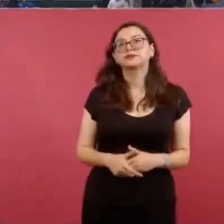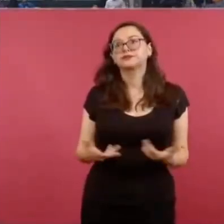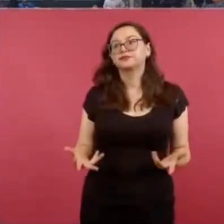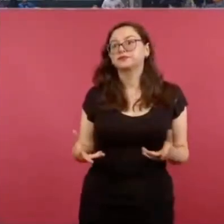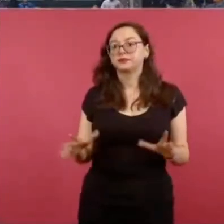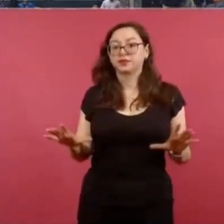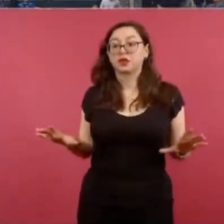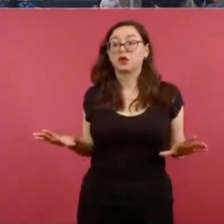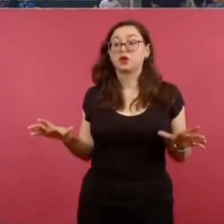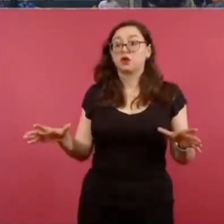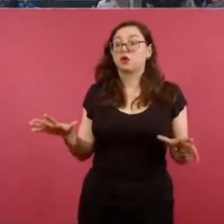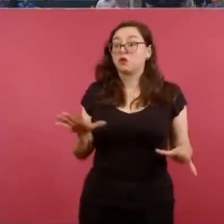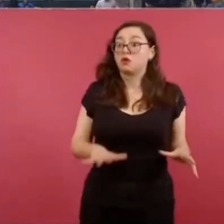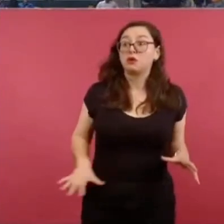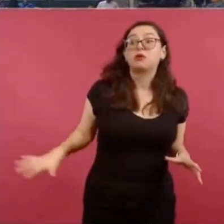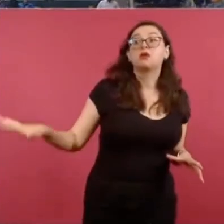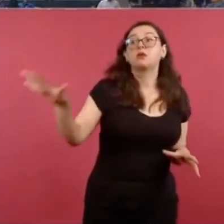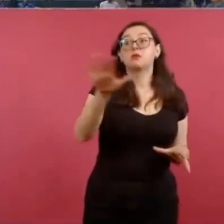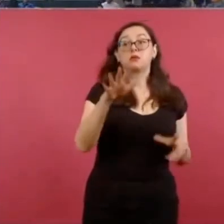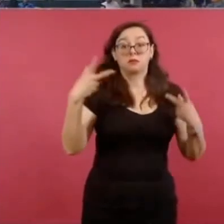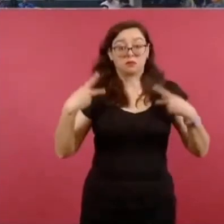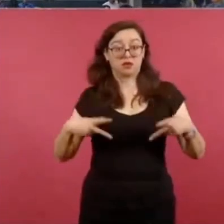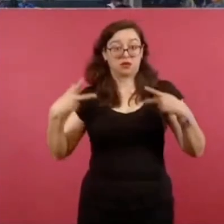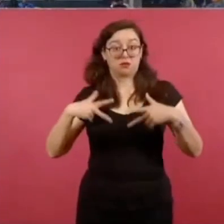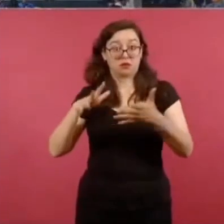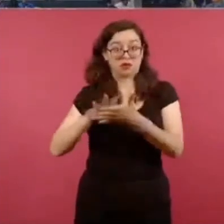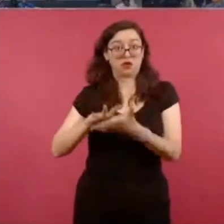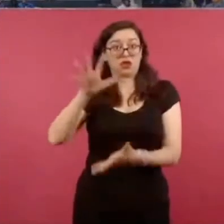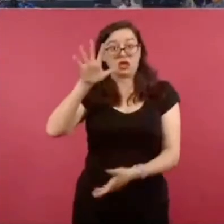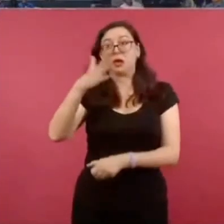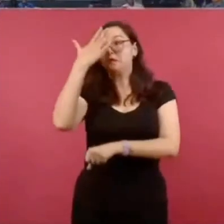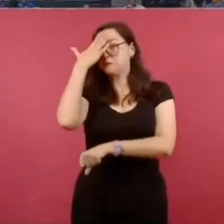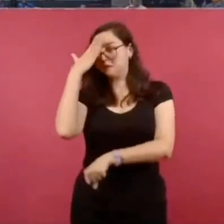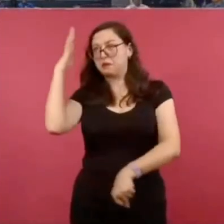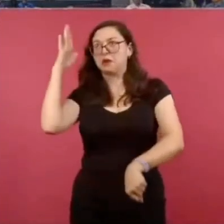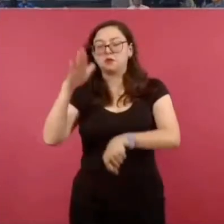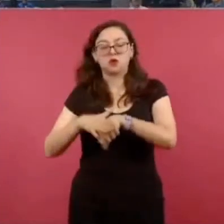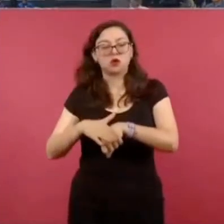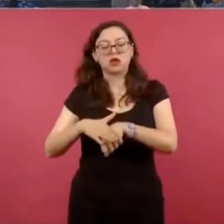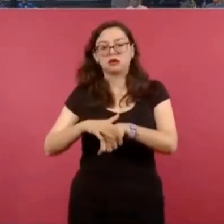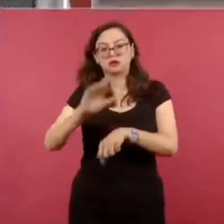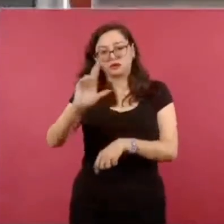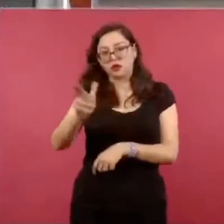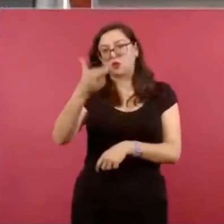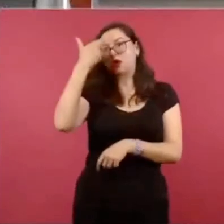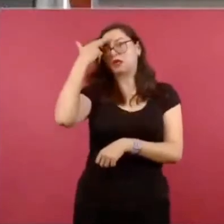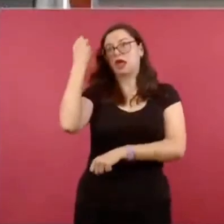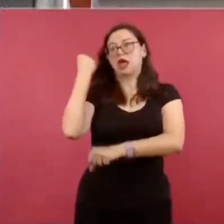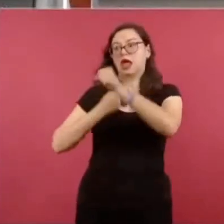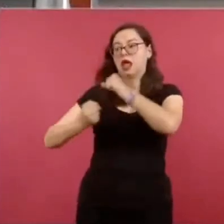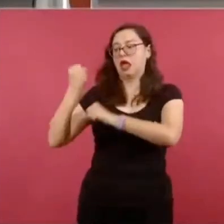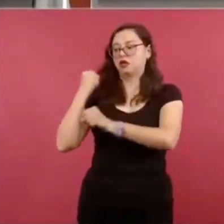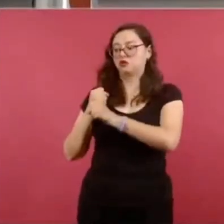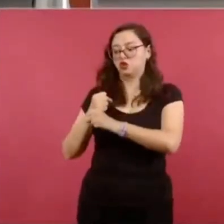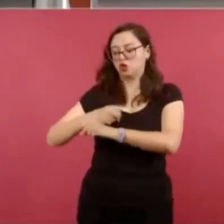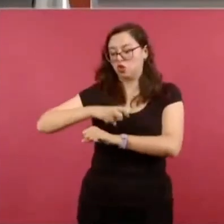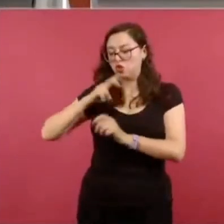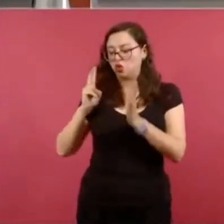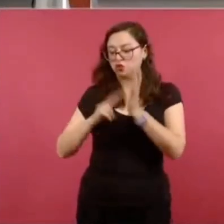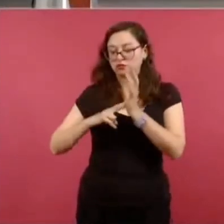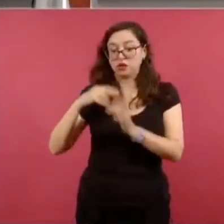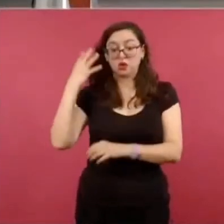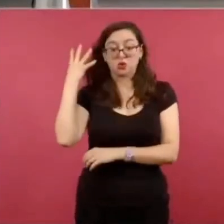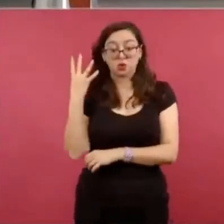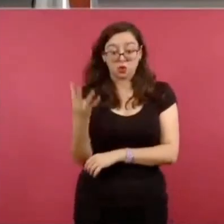es tan importante, pues recordar que estos hechos ocurrieron en 2004, cuando gobernaba Vicente Fox, que